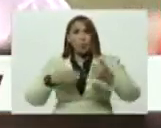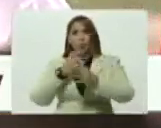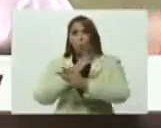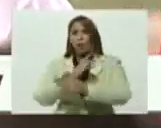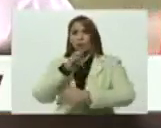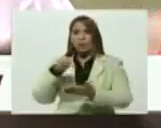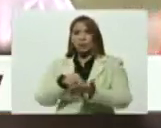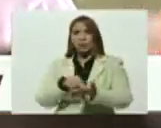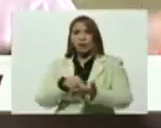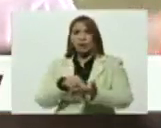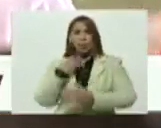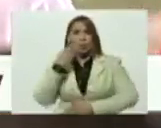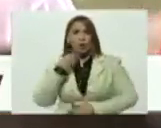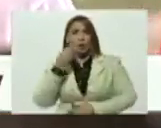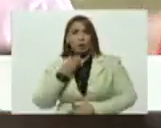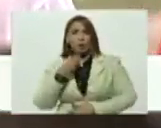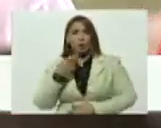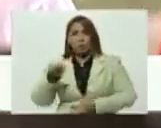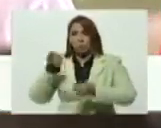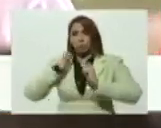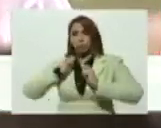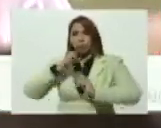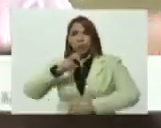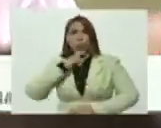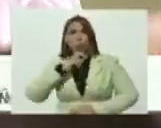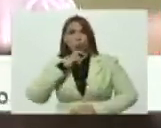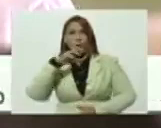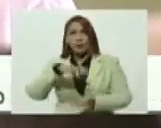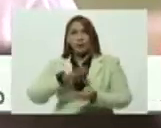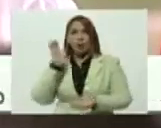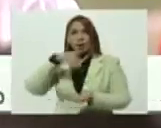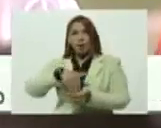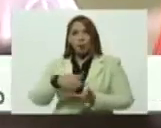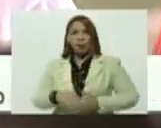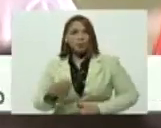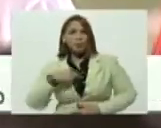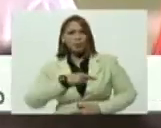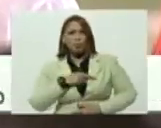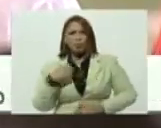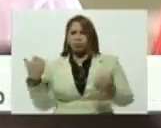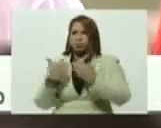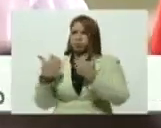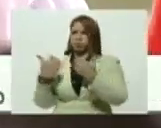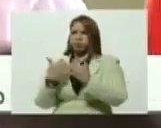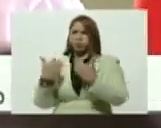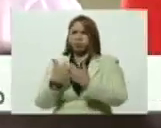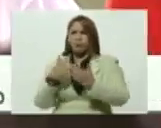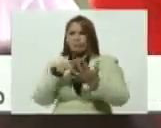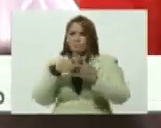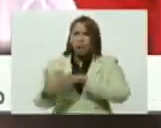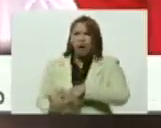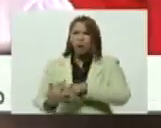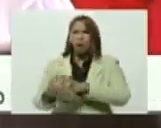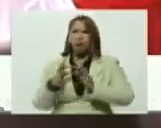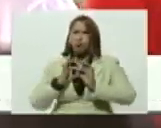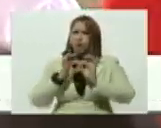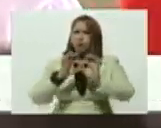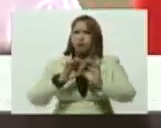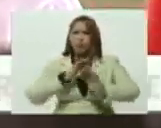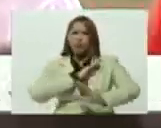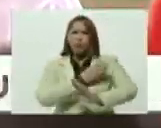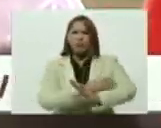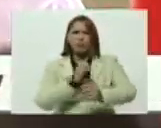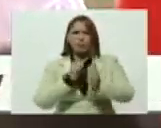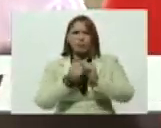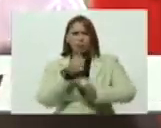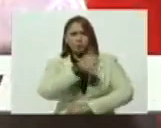Juveniles en el 2011 tuvimos medalla de oro, fue en el estado Aragua. Venimos de la lucha del deporte, del barrio, de consolidar esas fuerzas